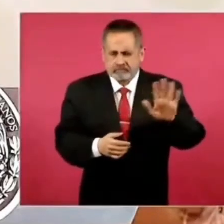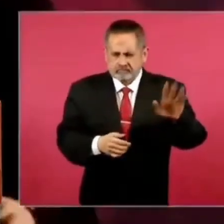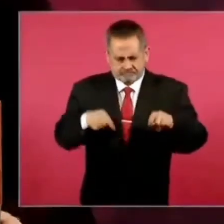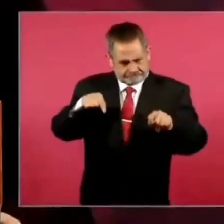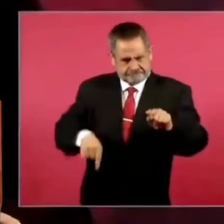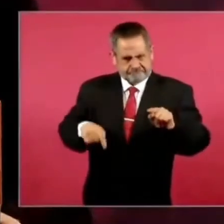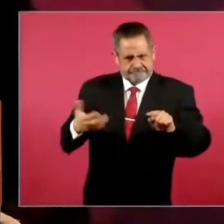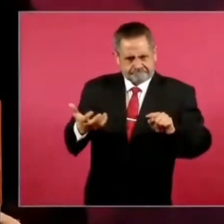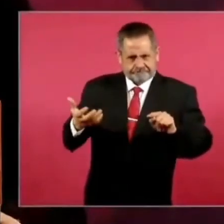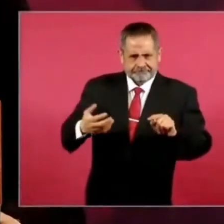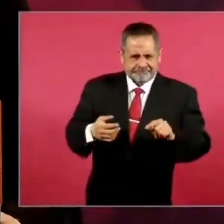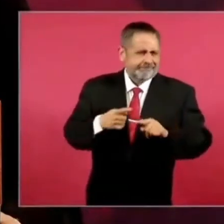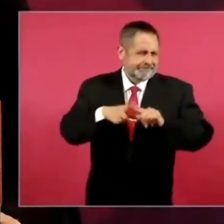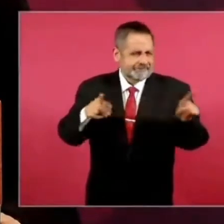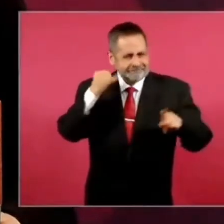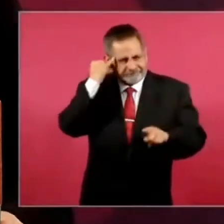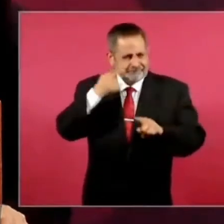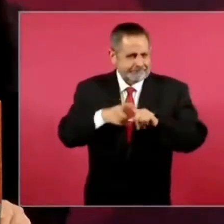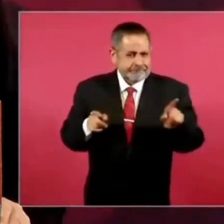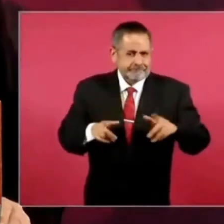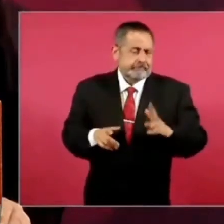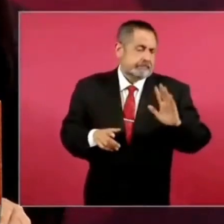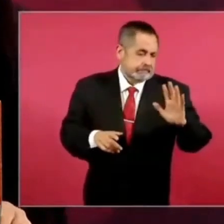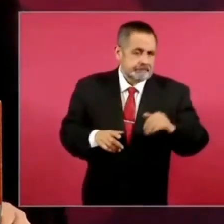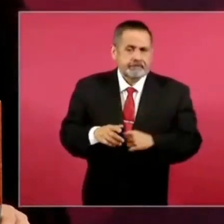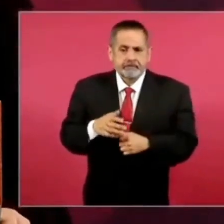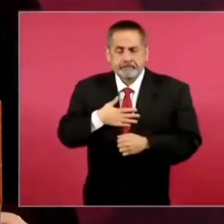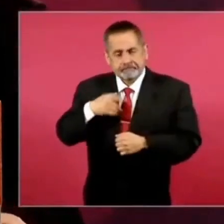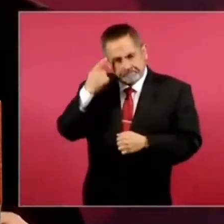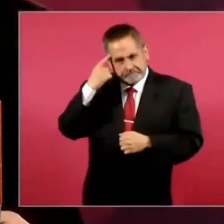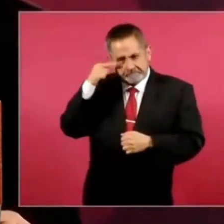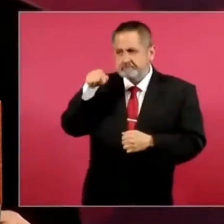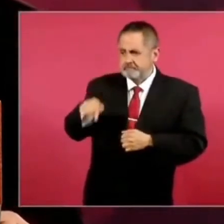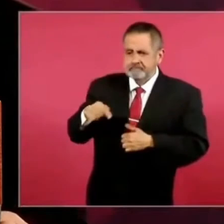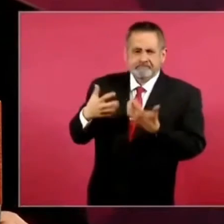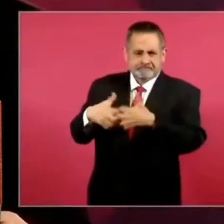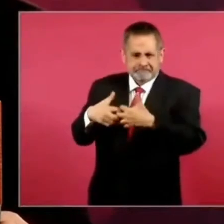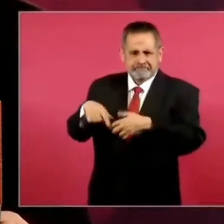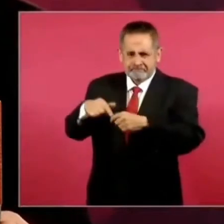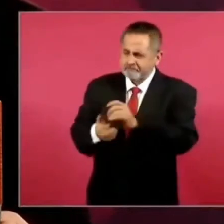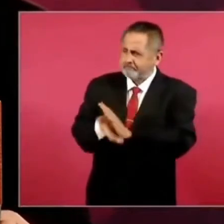distintas. Entonces, cuando empezamos a construir la refinería,